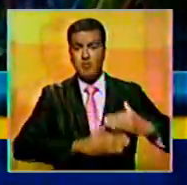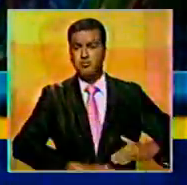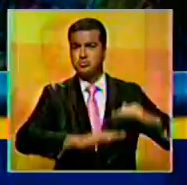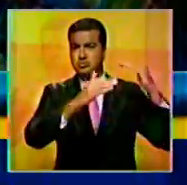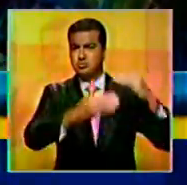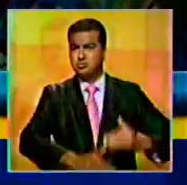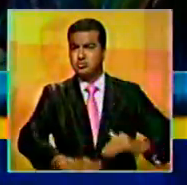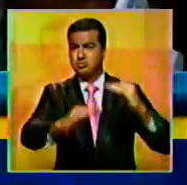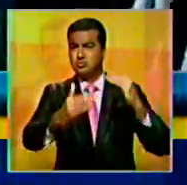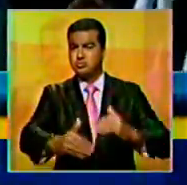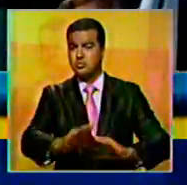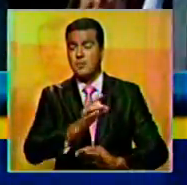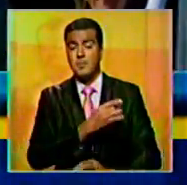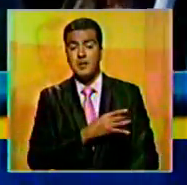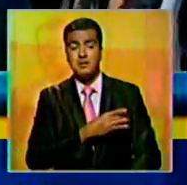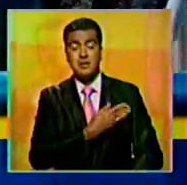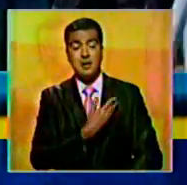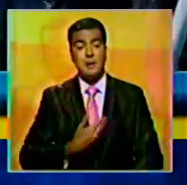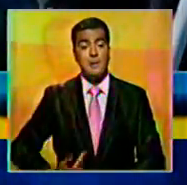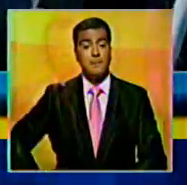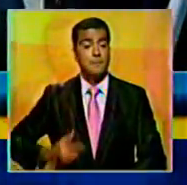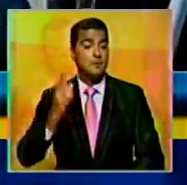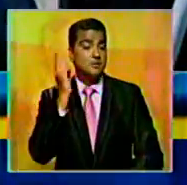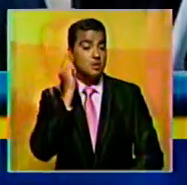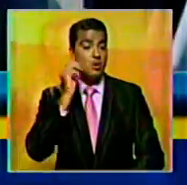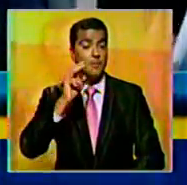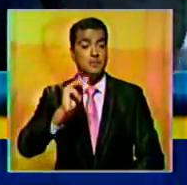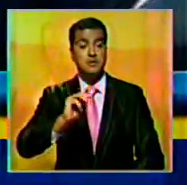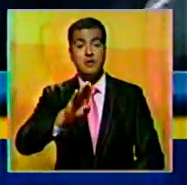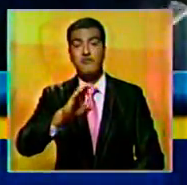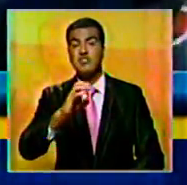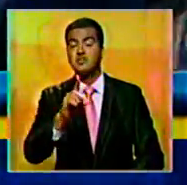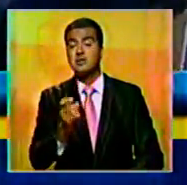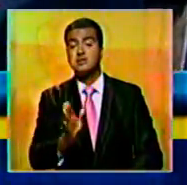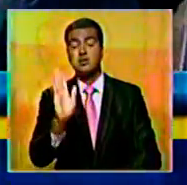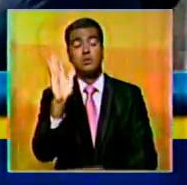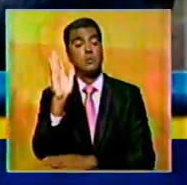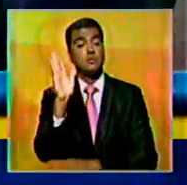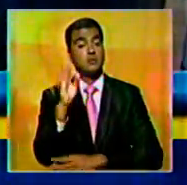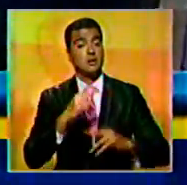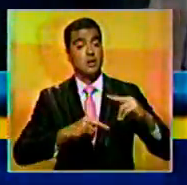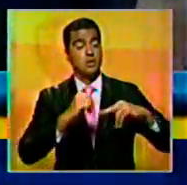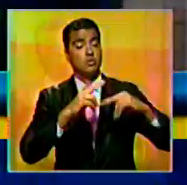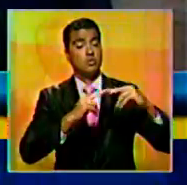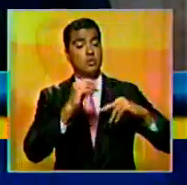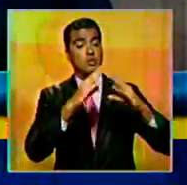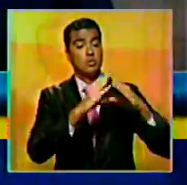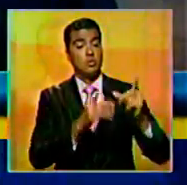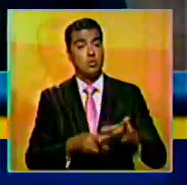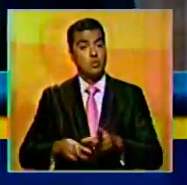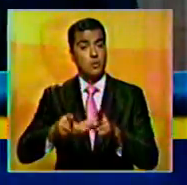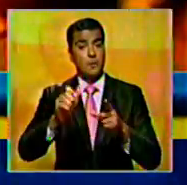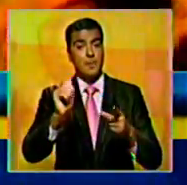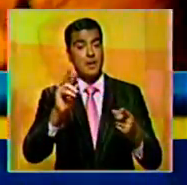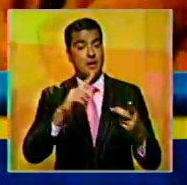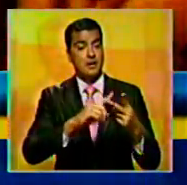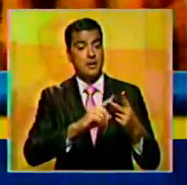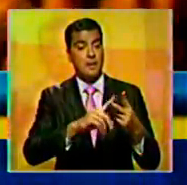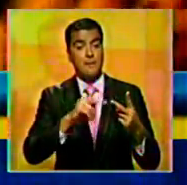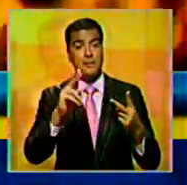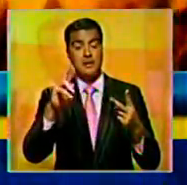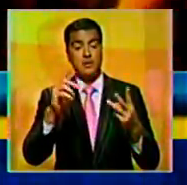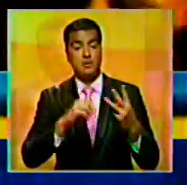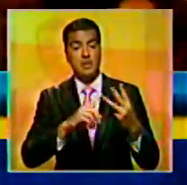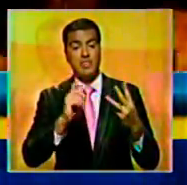en las costas chilenas la presidenta de ese país Michel bachelet Se comprometió a reconstruir las regiones de arica parinacota